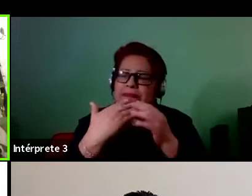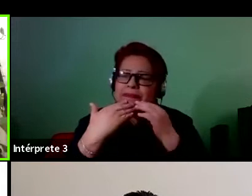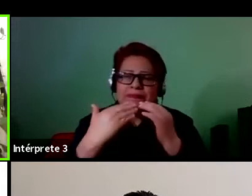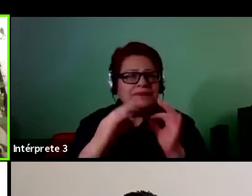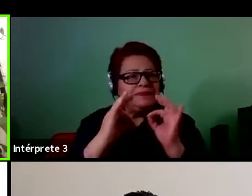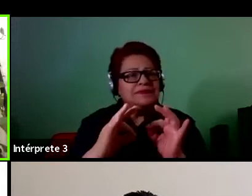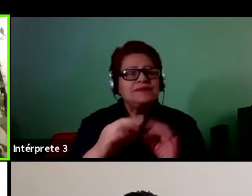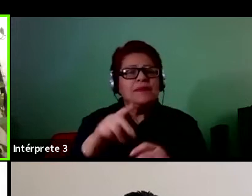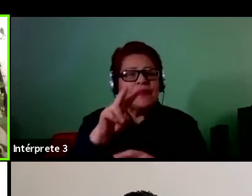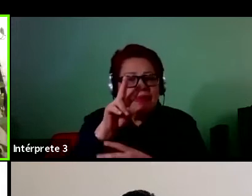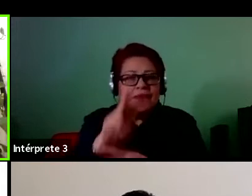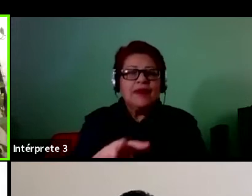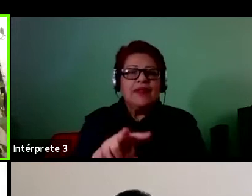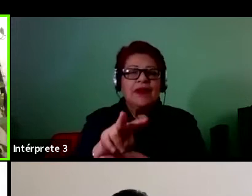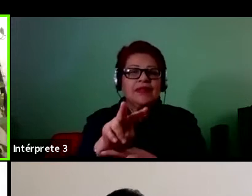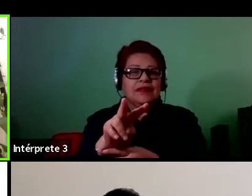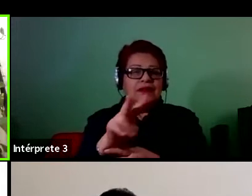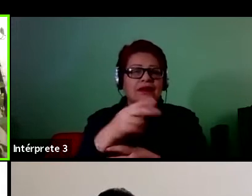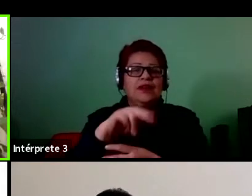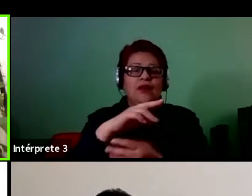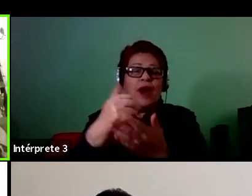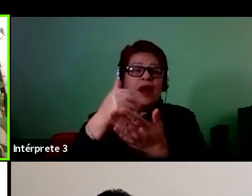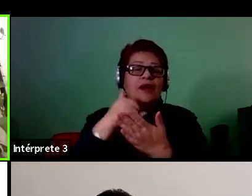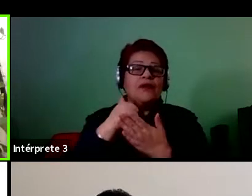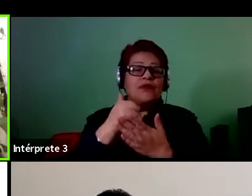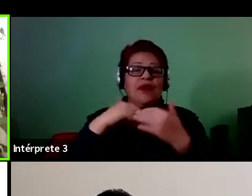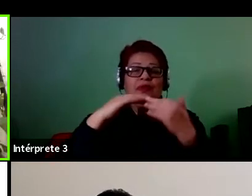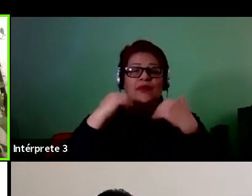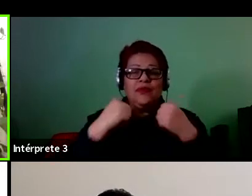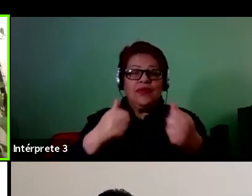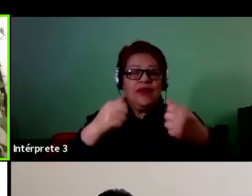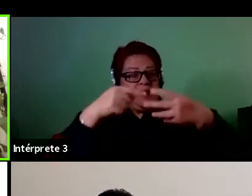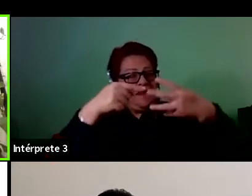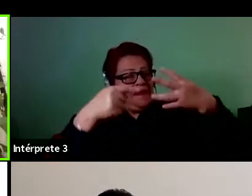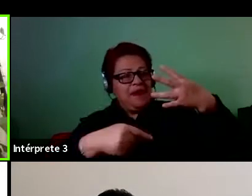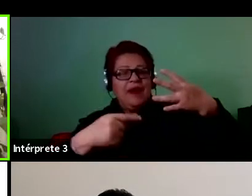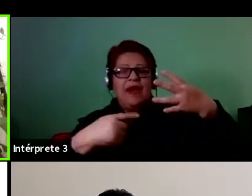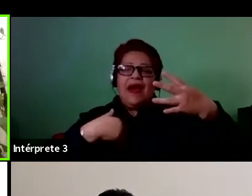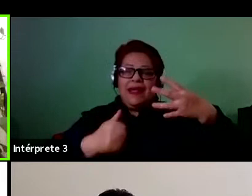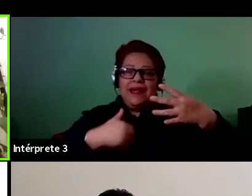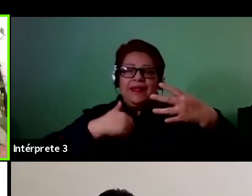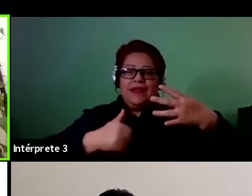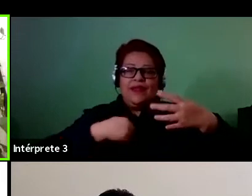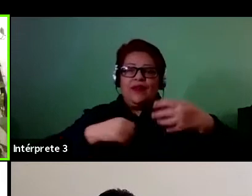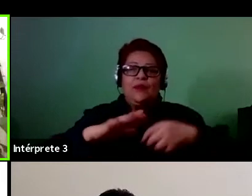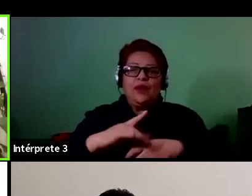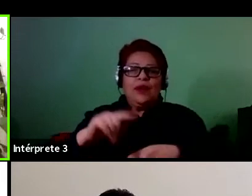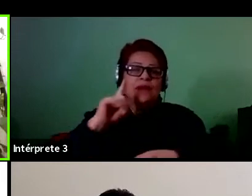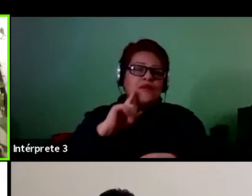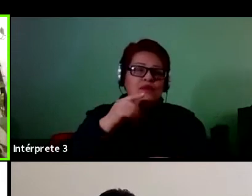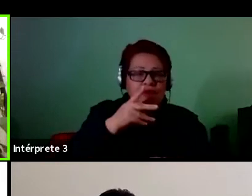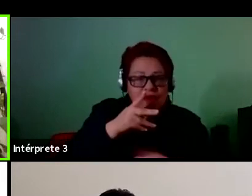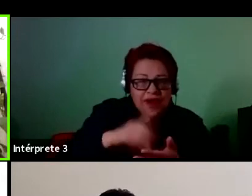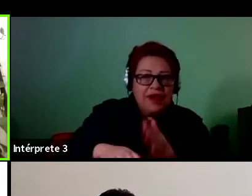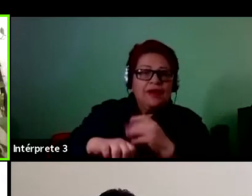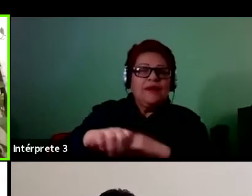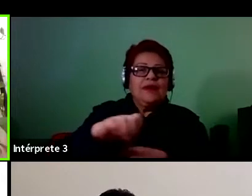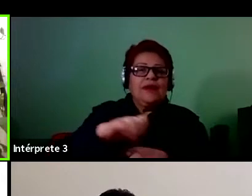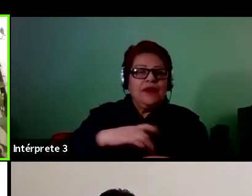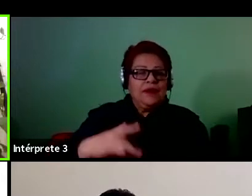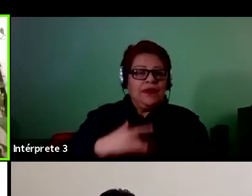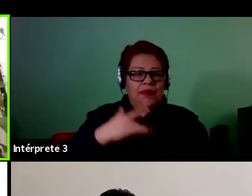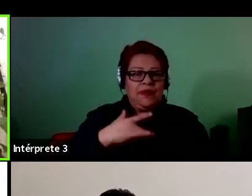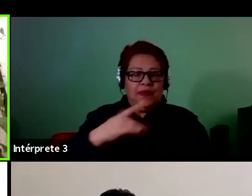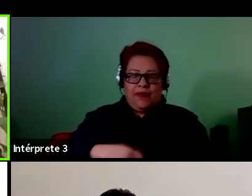de verdad, y nos va a ayudar a entender muchísimas cosas del por qué las mujeres, por ejemplo, nos percibimos,